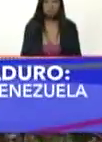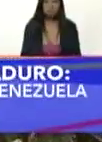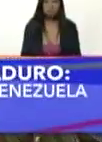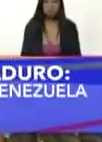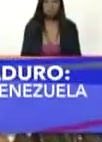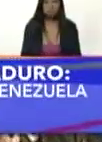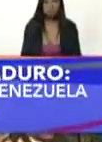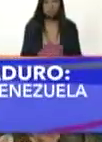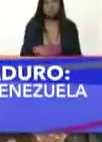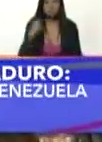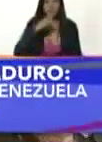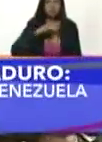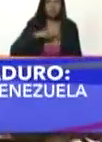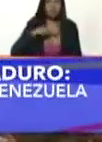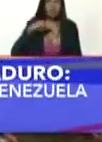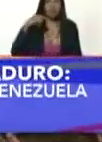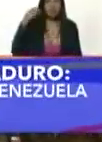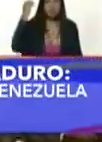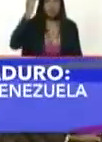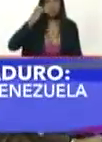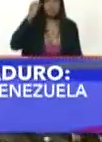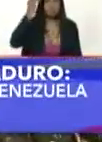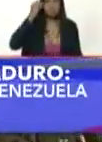Se nos ocurrió lanzar la canción Venezuela.